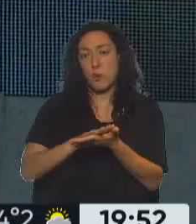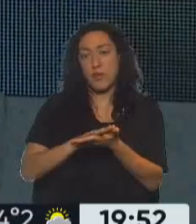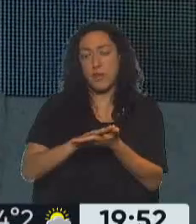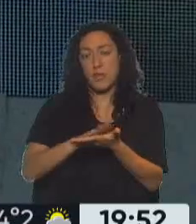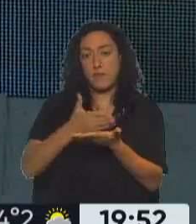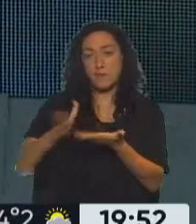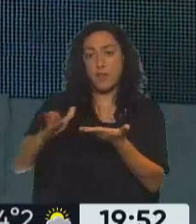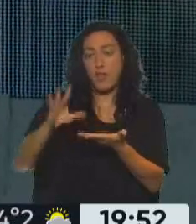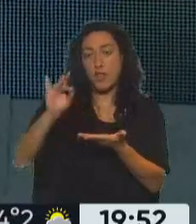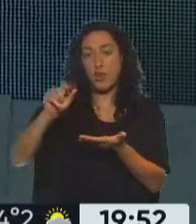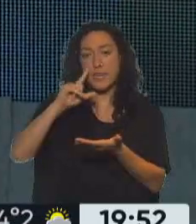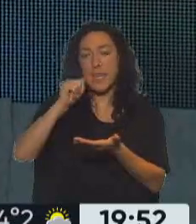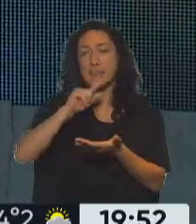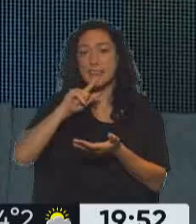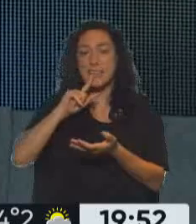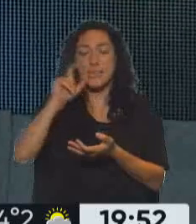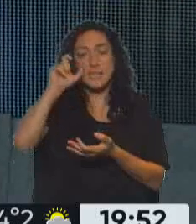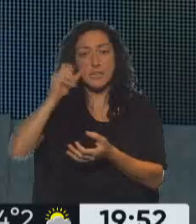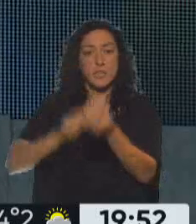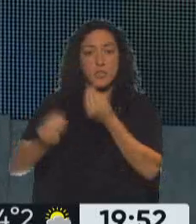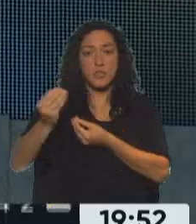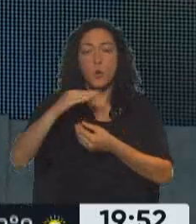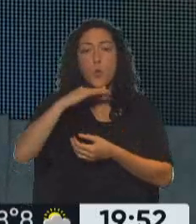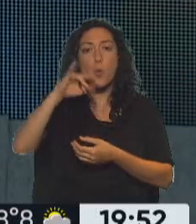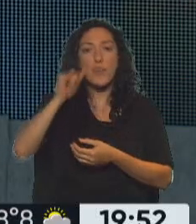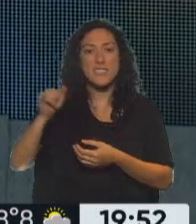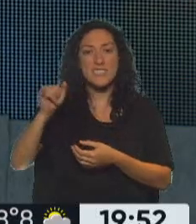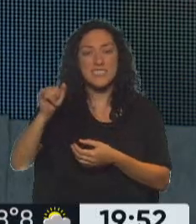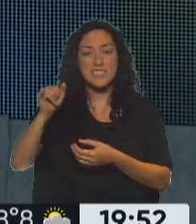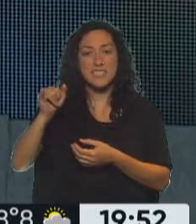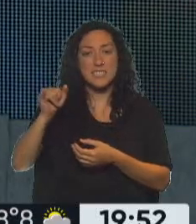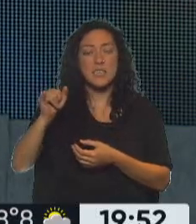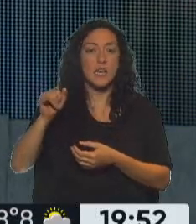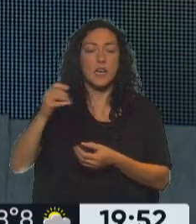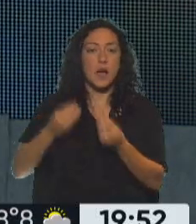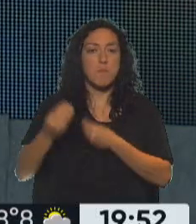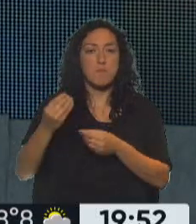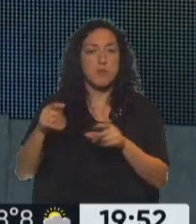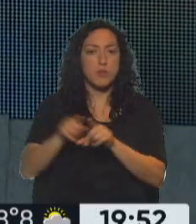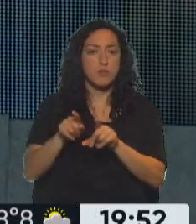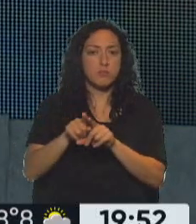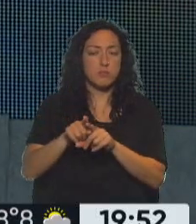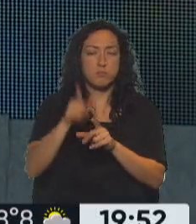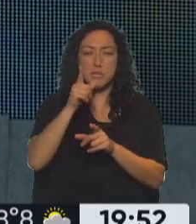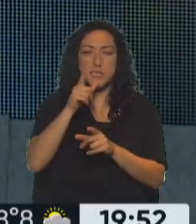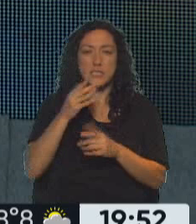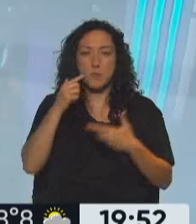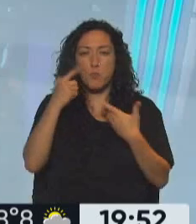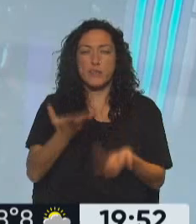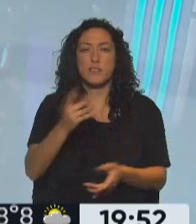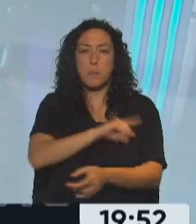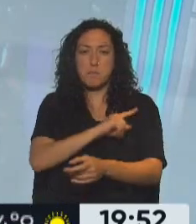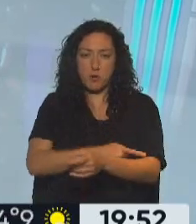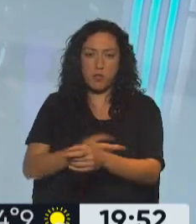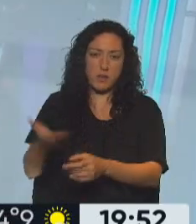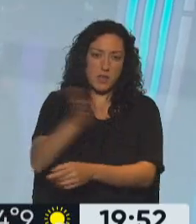Martín Doñate y sube a Luis Juez. Nos explicaban esto, que es solo por algunos días, es más una demostración de poder, eso nos decías recién.